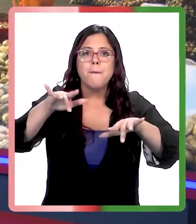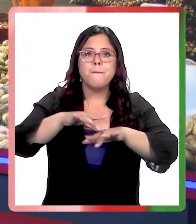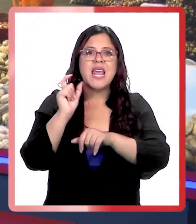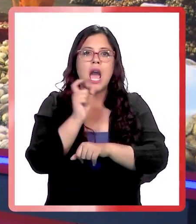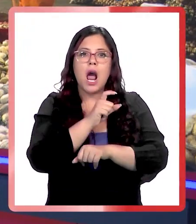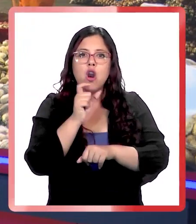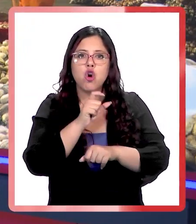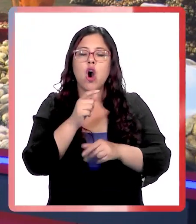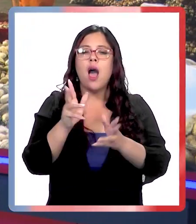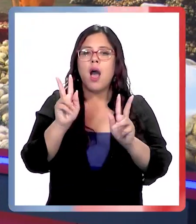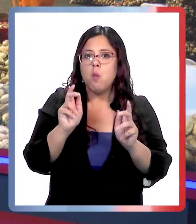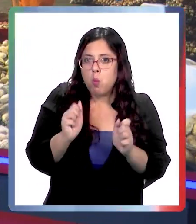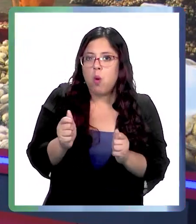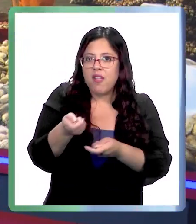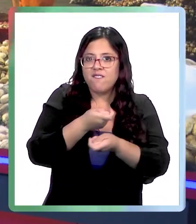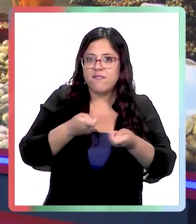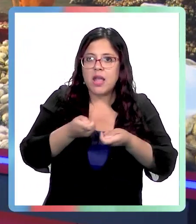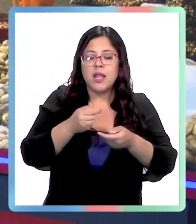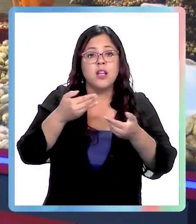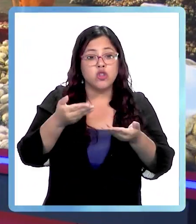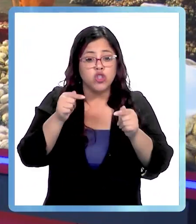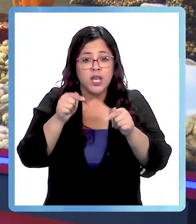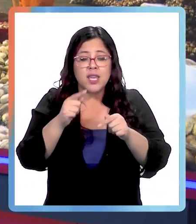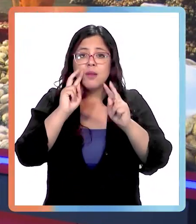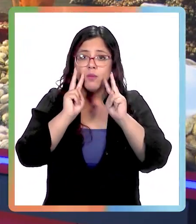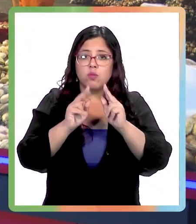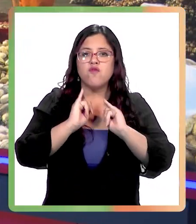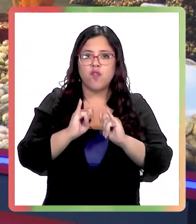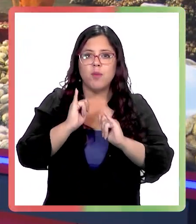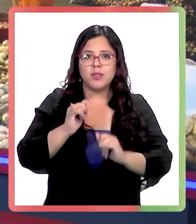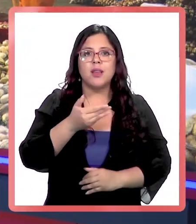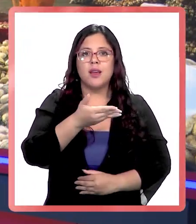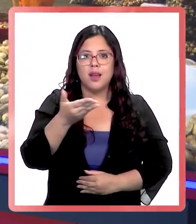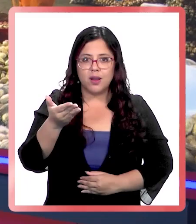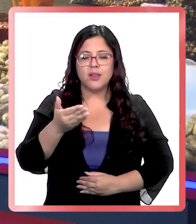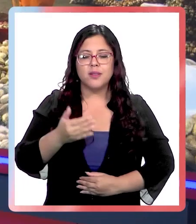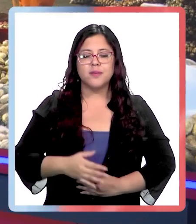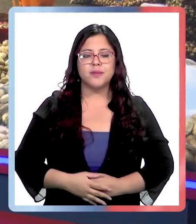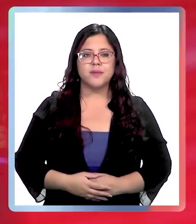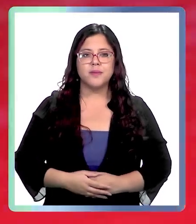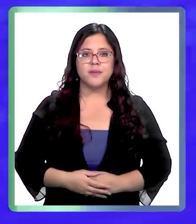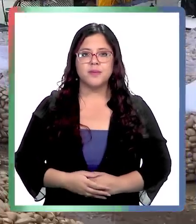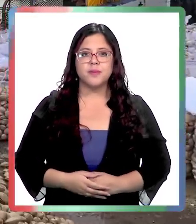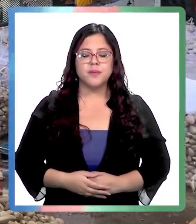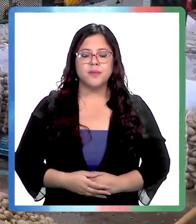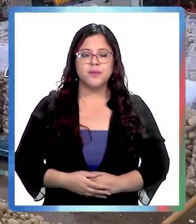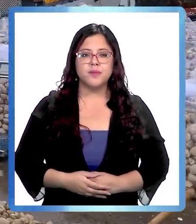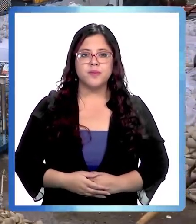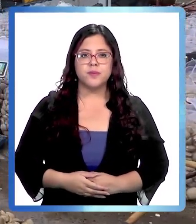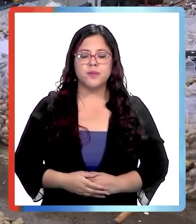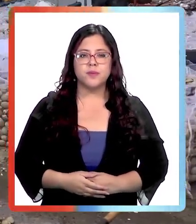sean comercializados. Los detalles los revisamos en la nota de Canal 2 de Quellón.